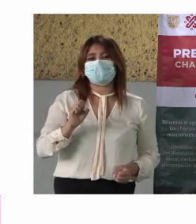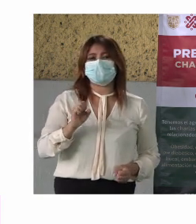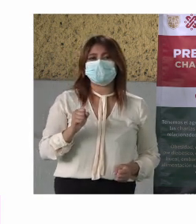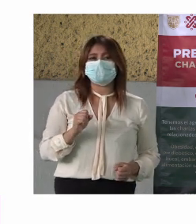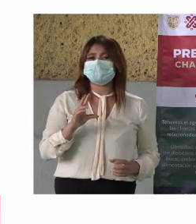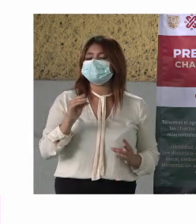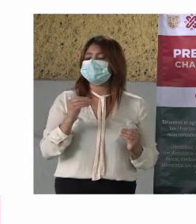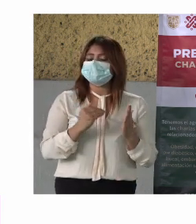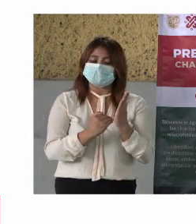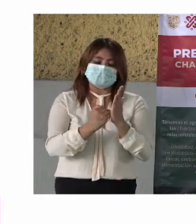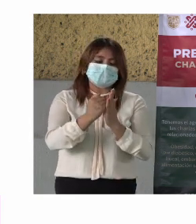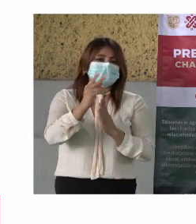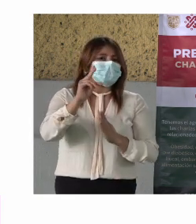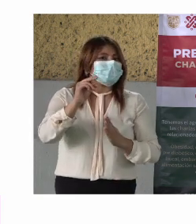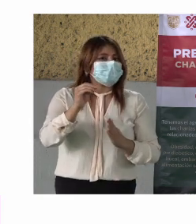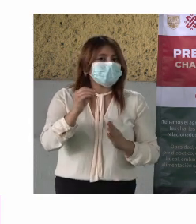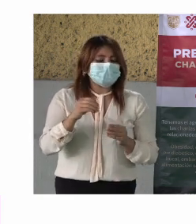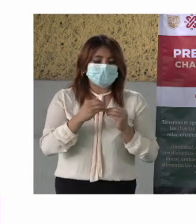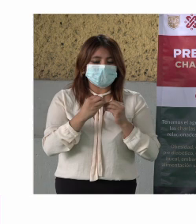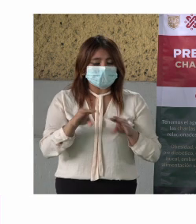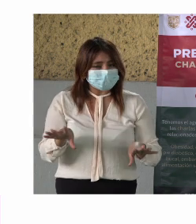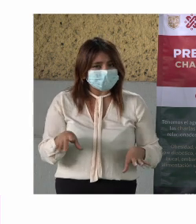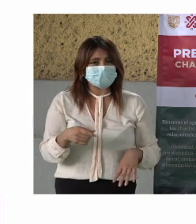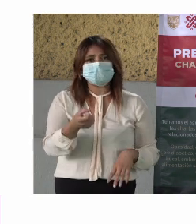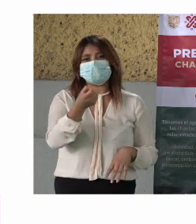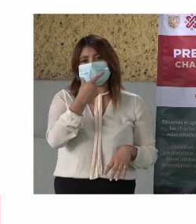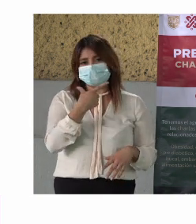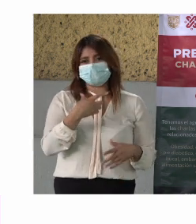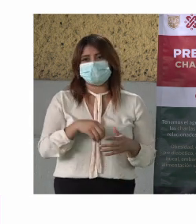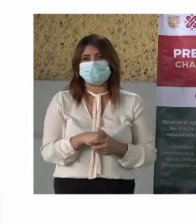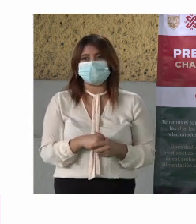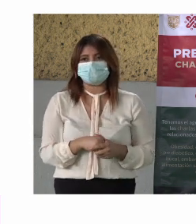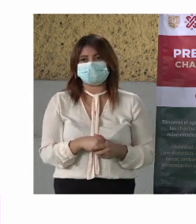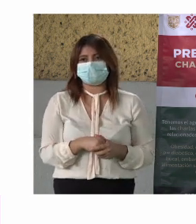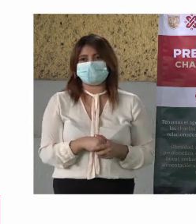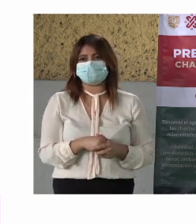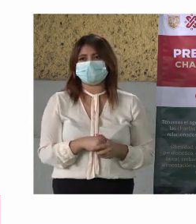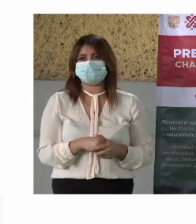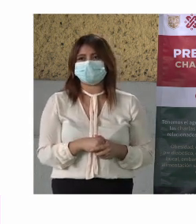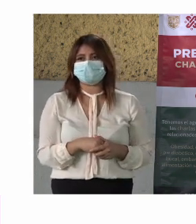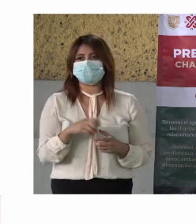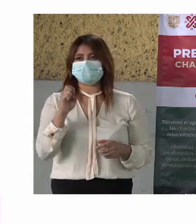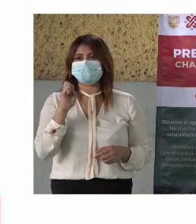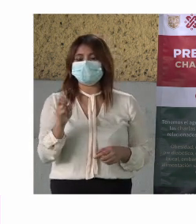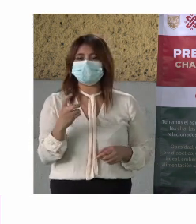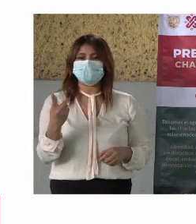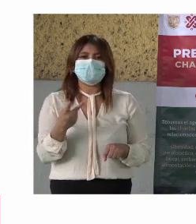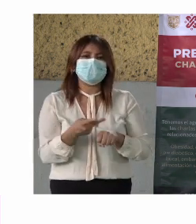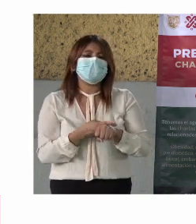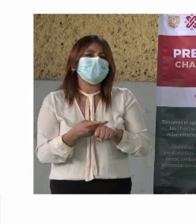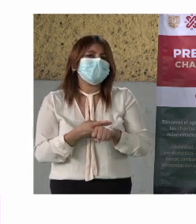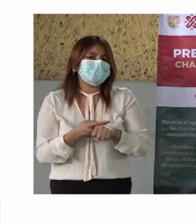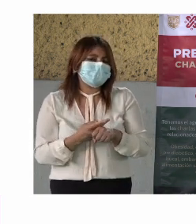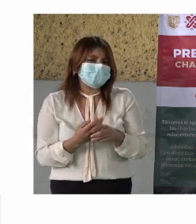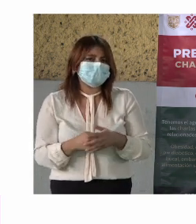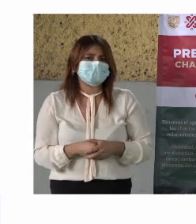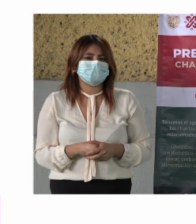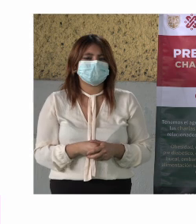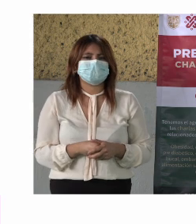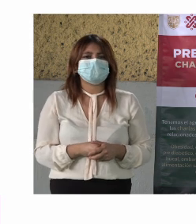cuerpo. Entonces, aquí lo que va a suceder es que este transportador normalmente se llama